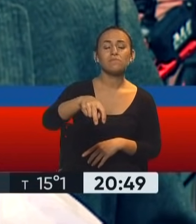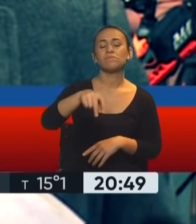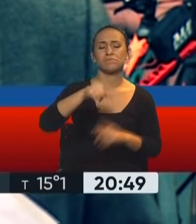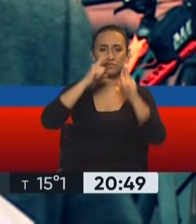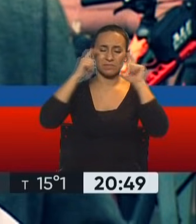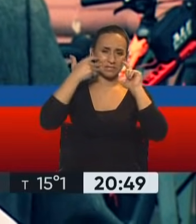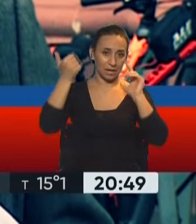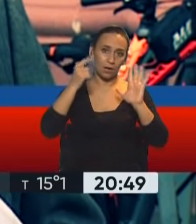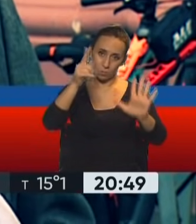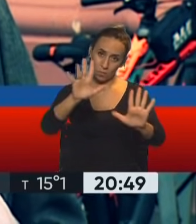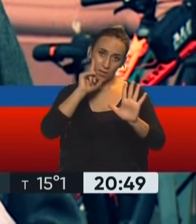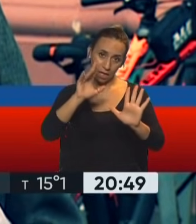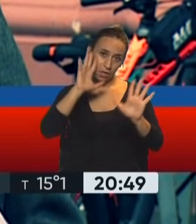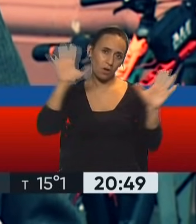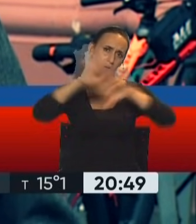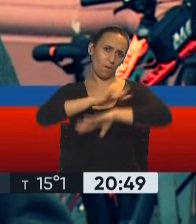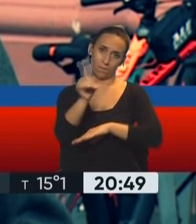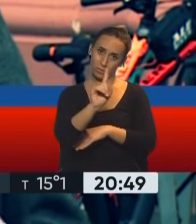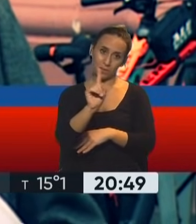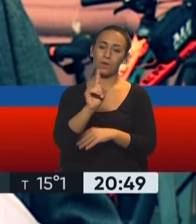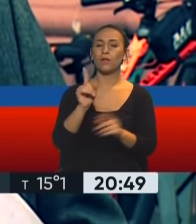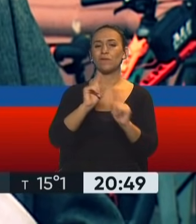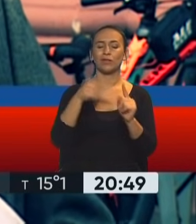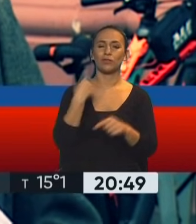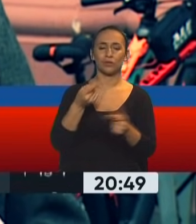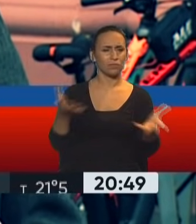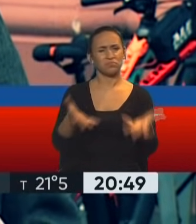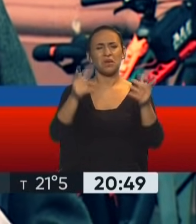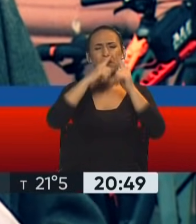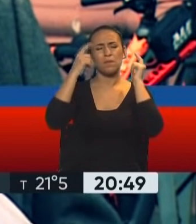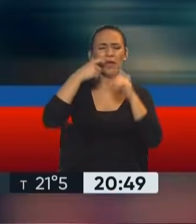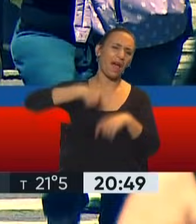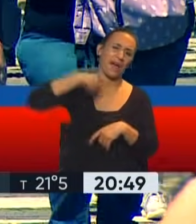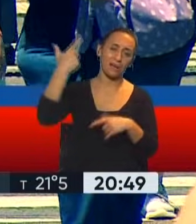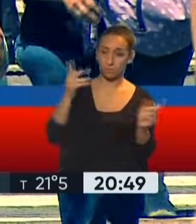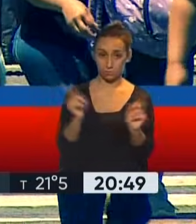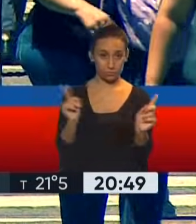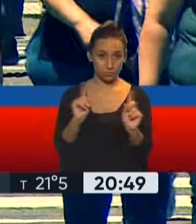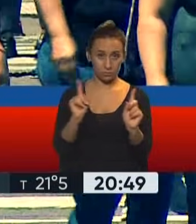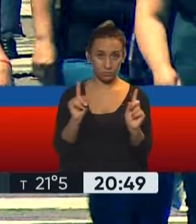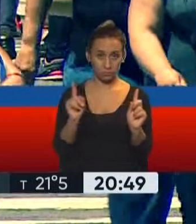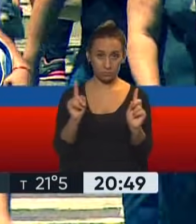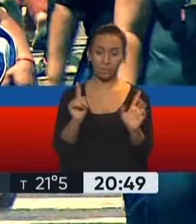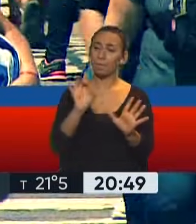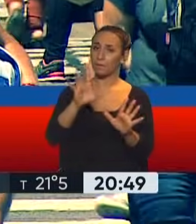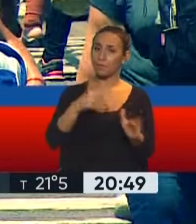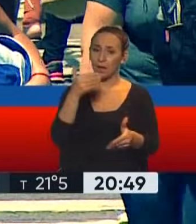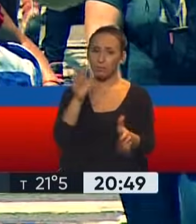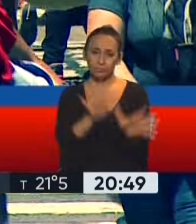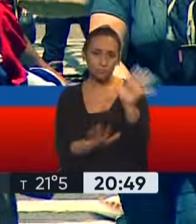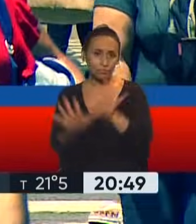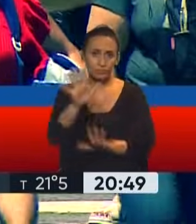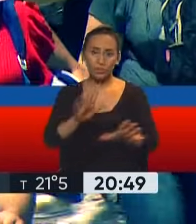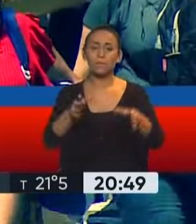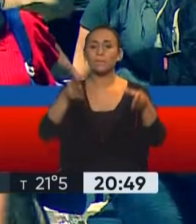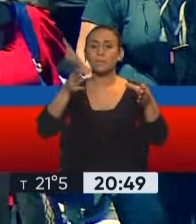de ninguna manera se está desalentando el uso de barbijo, sino todo lo contrario. Solamente estamos avanzando en el marco de